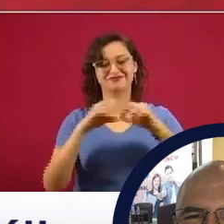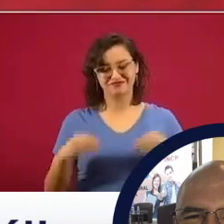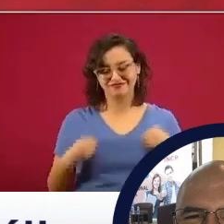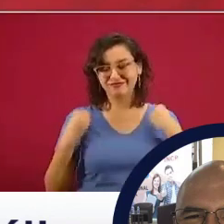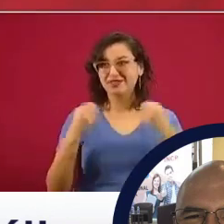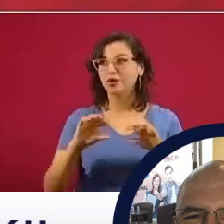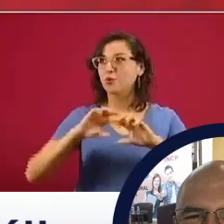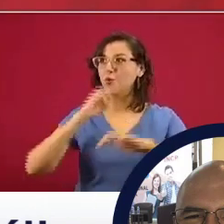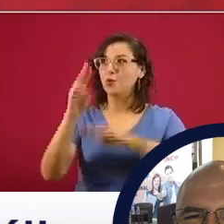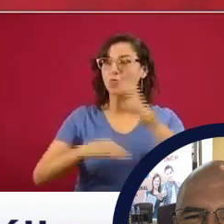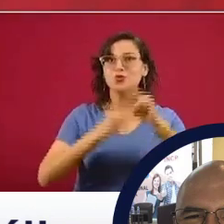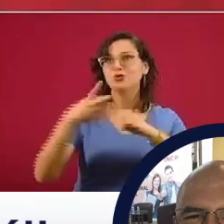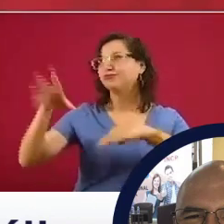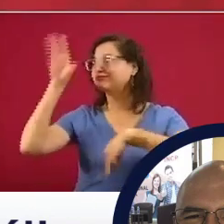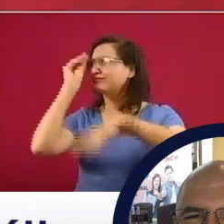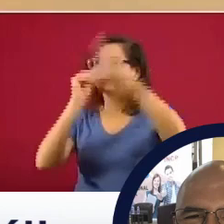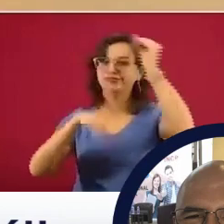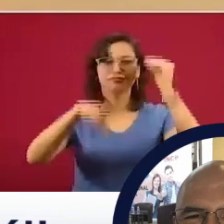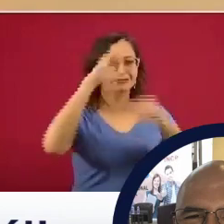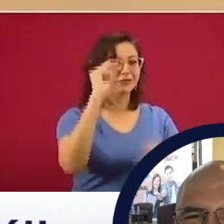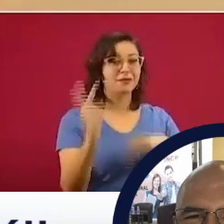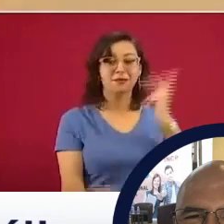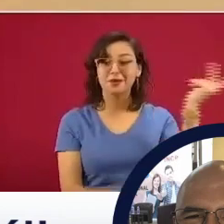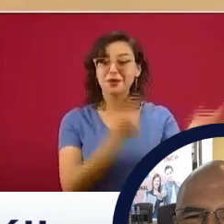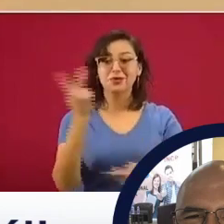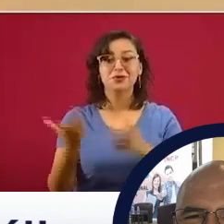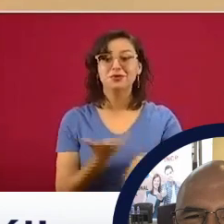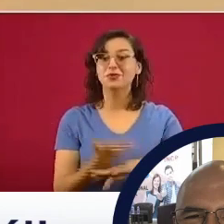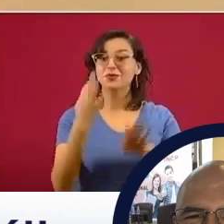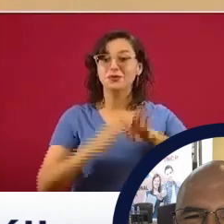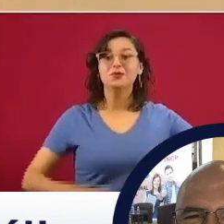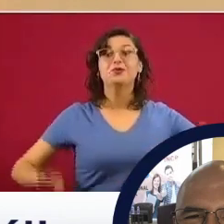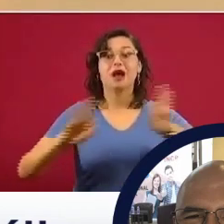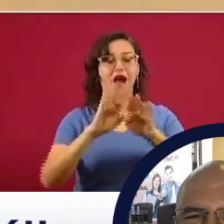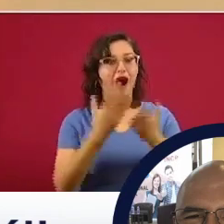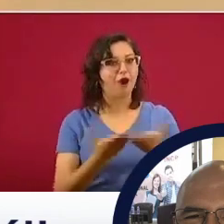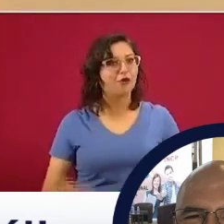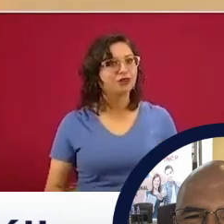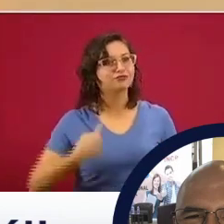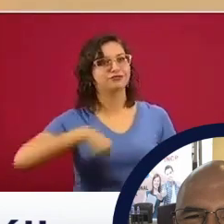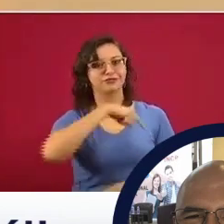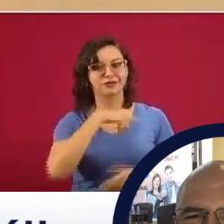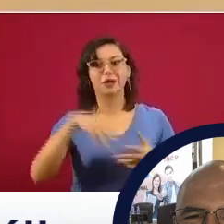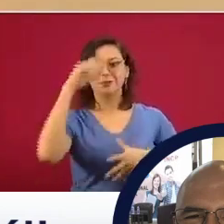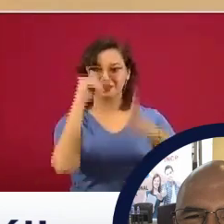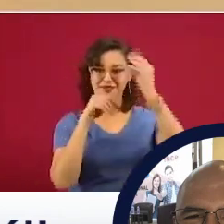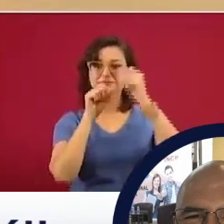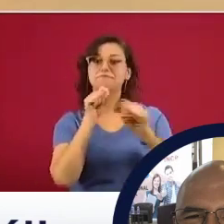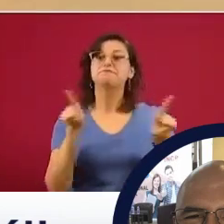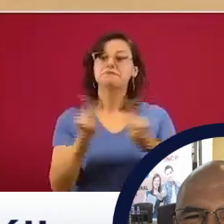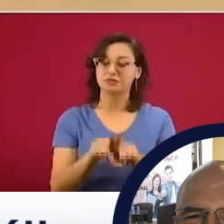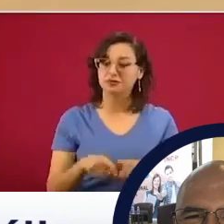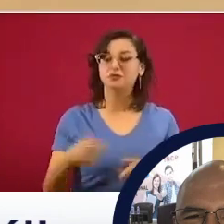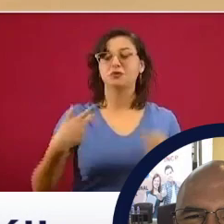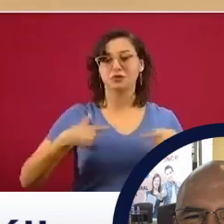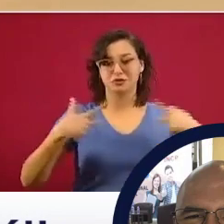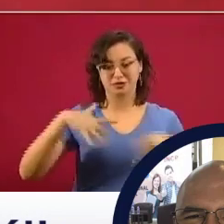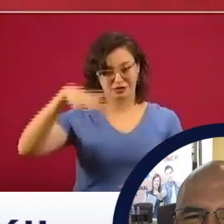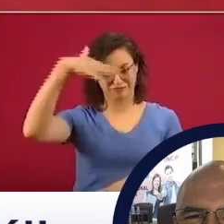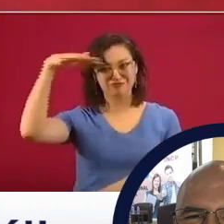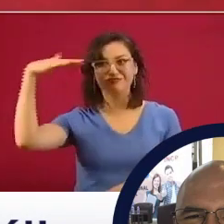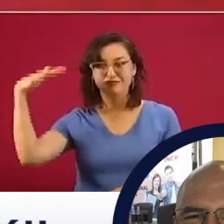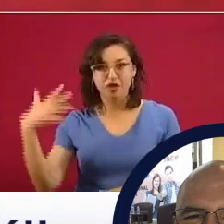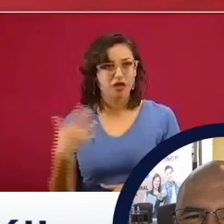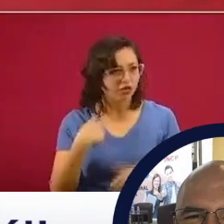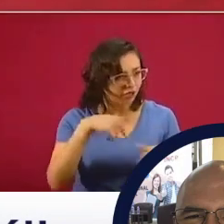el tema de la tecnología es también aprender, Luis. Tenemos que aprender a desaprender, porque finalmente